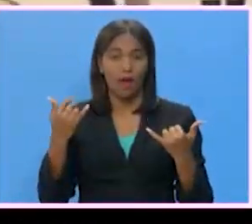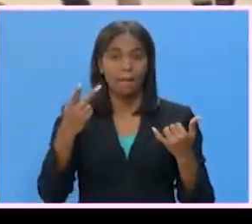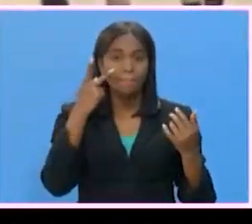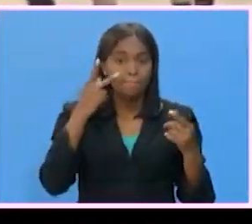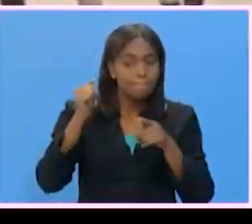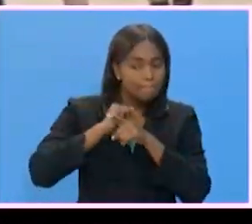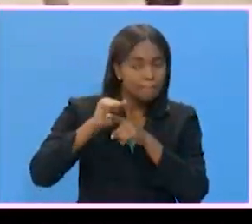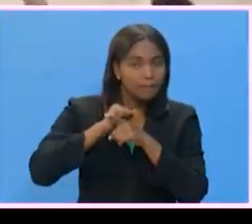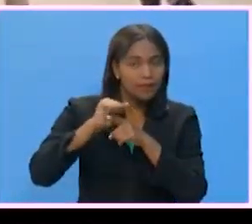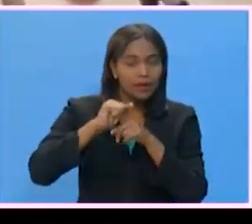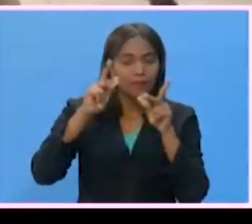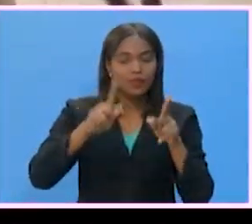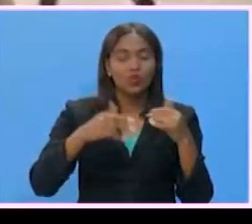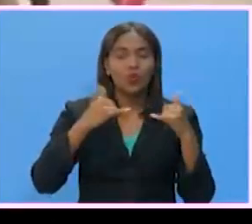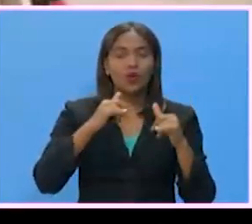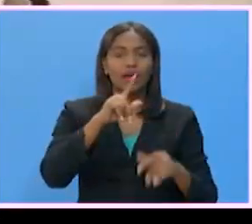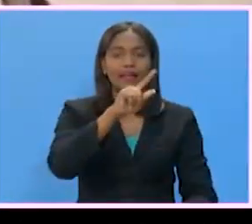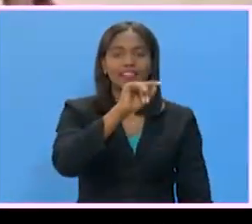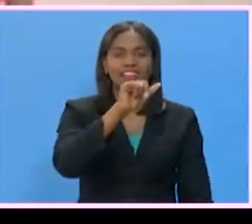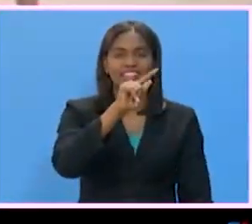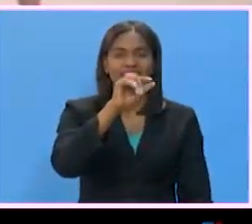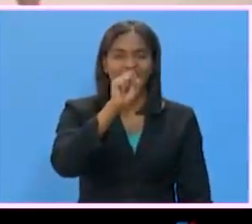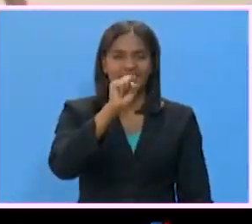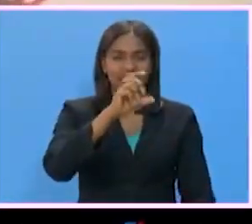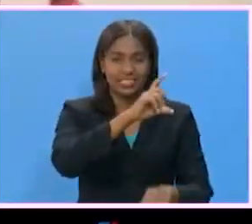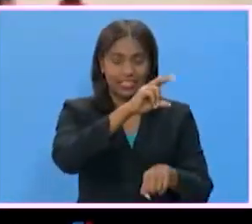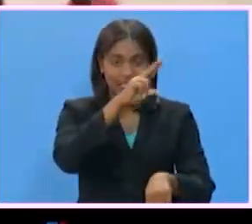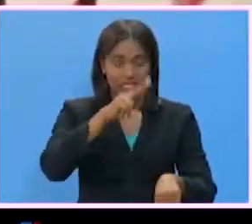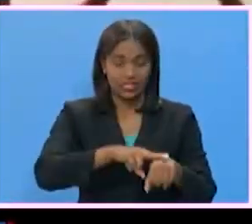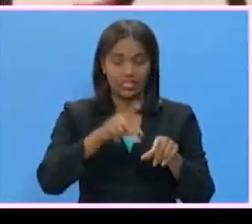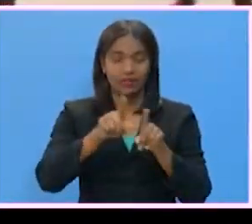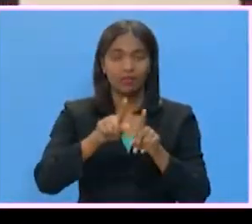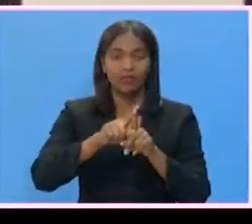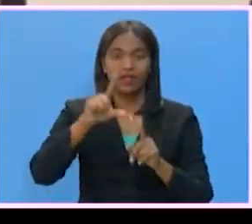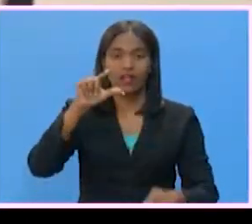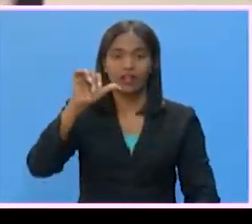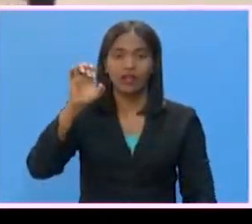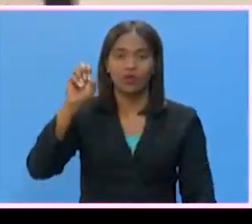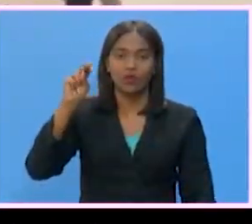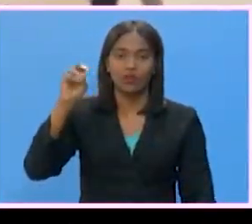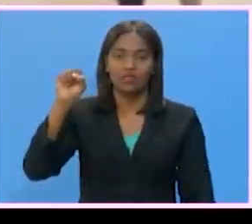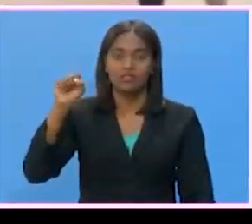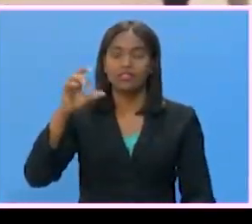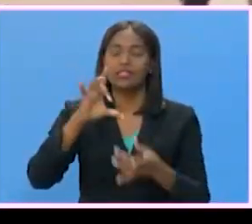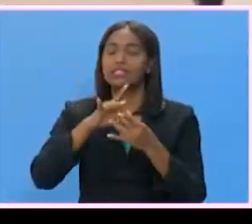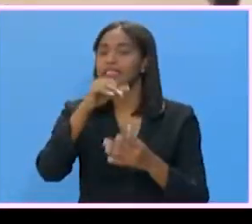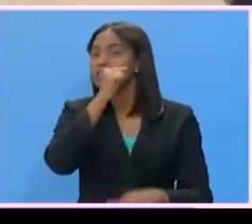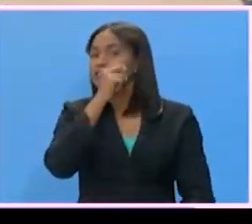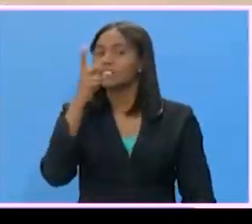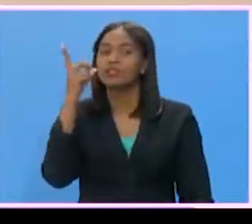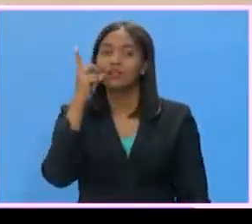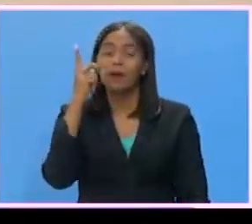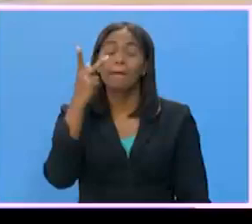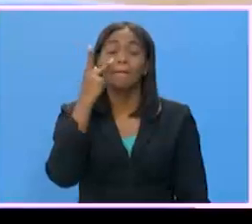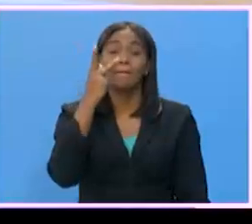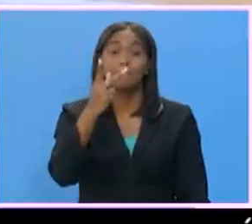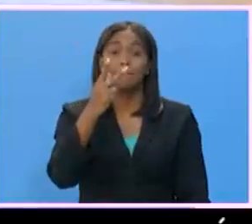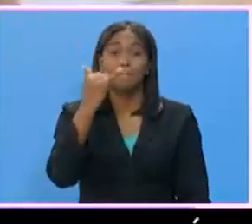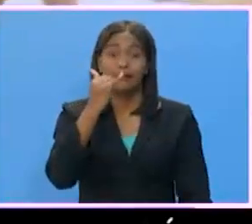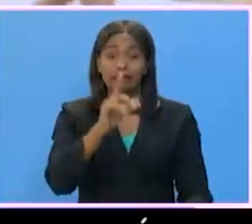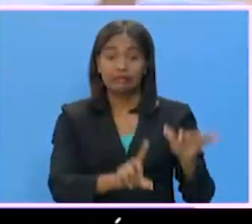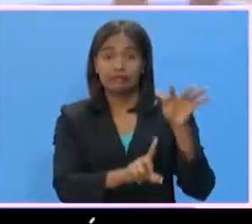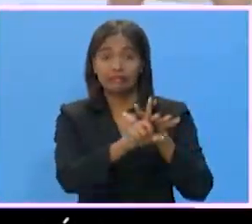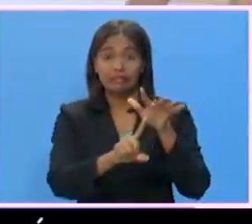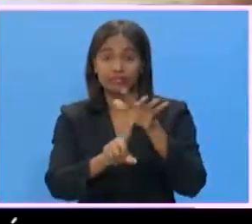los equipos de los Titanes del Distrito Nacional y los Leones de Santo Domingo. Vemos las